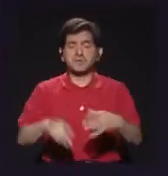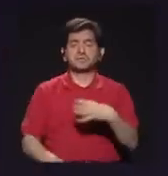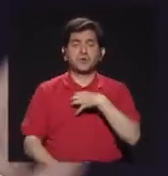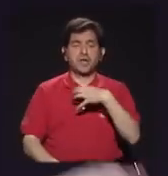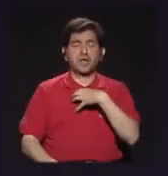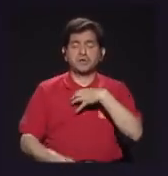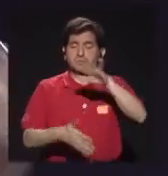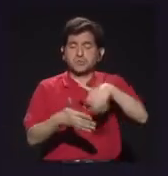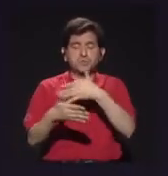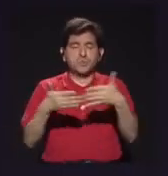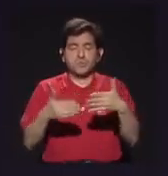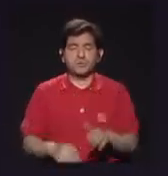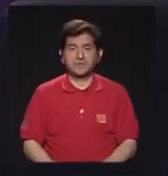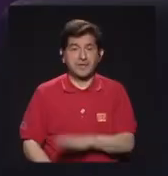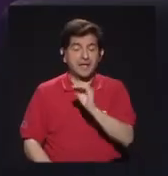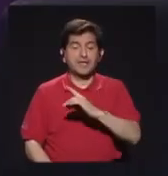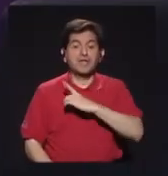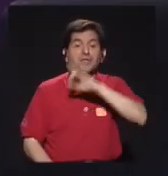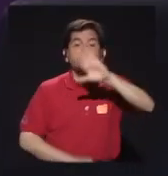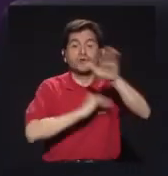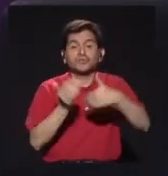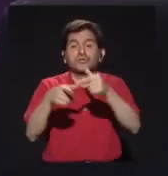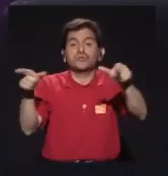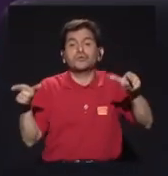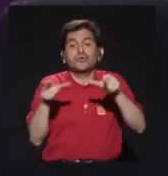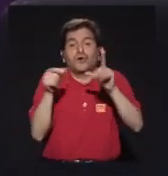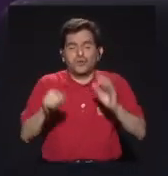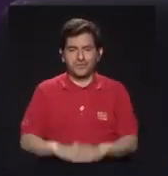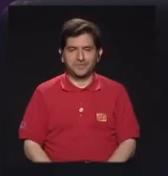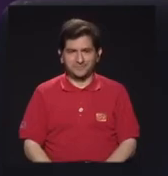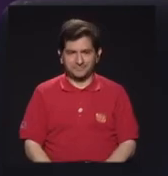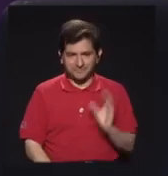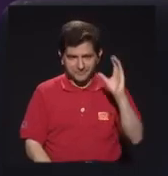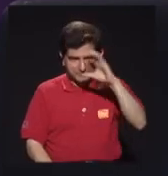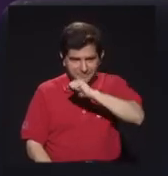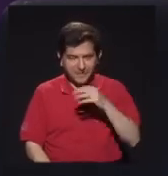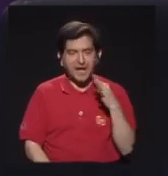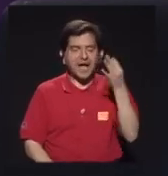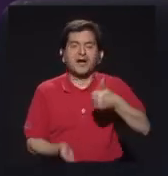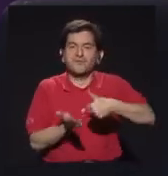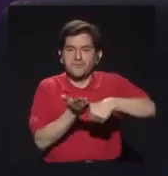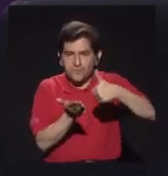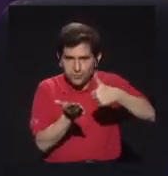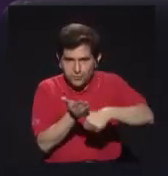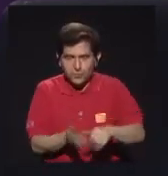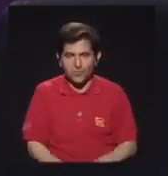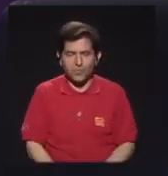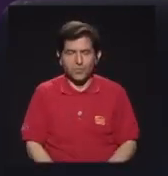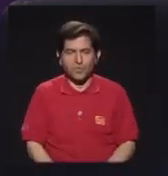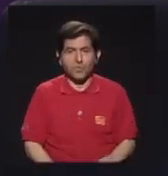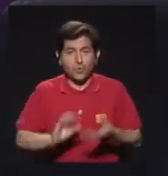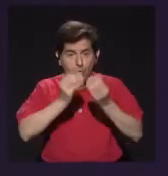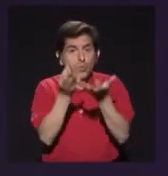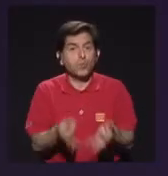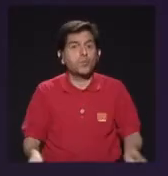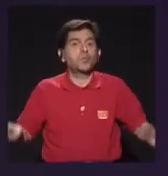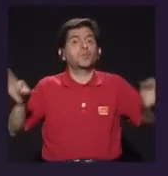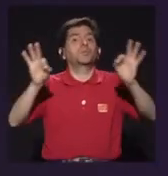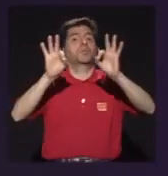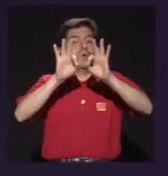dios en los demás estamos previendo que las próximas elecciones un gran caudal